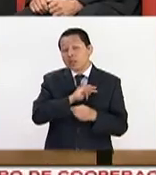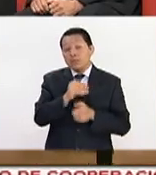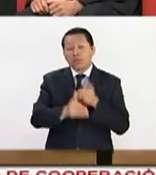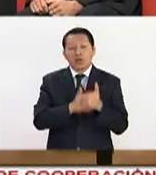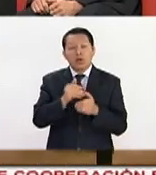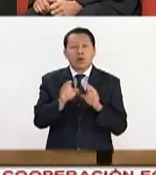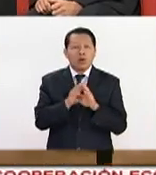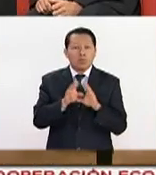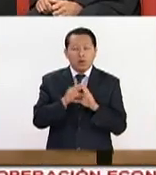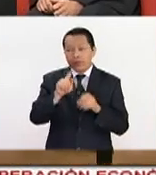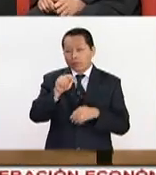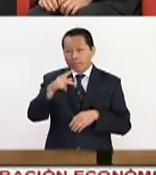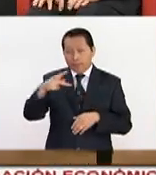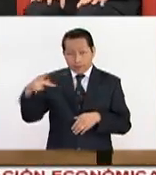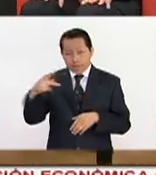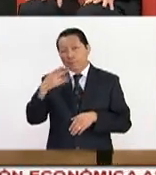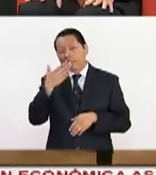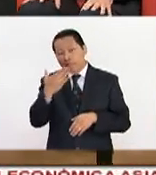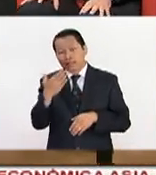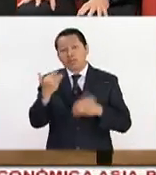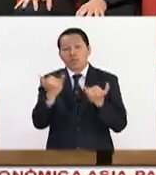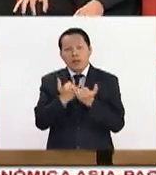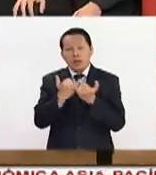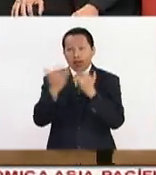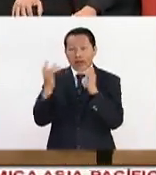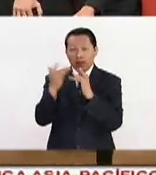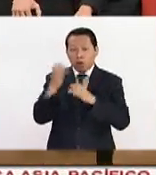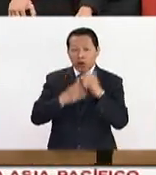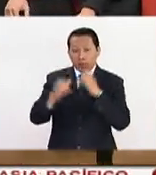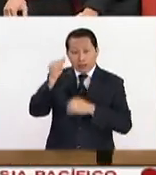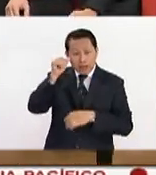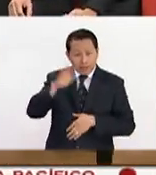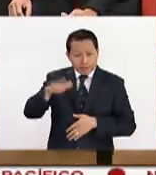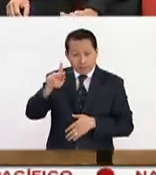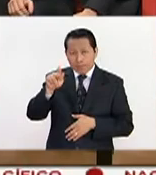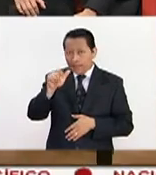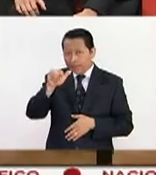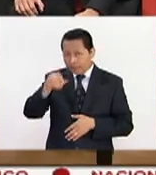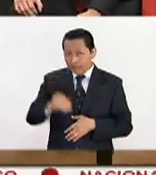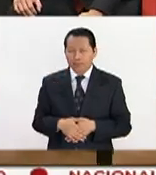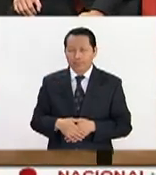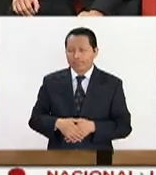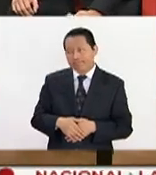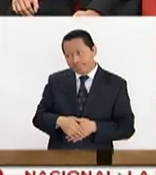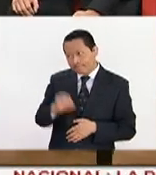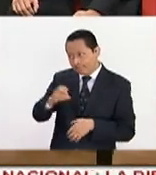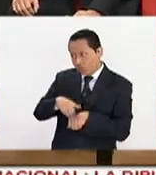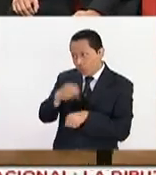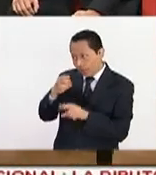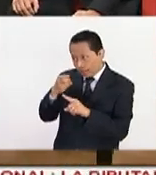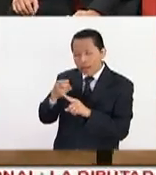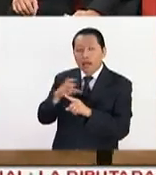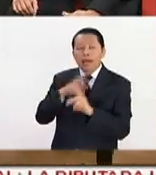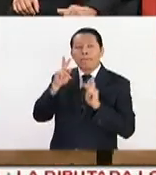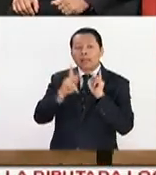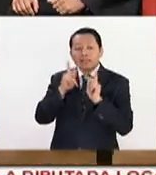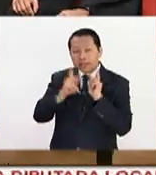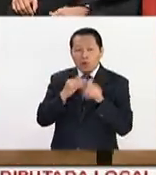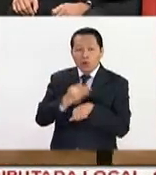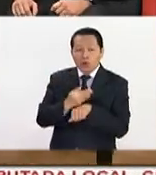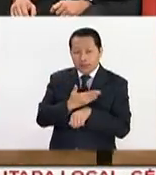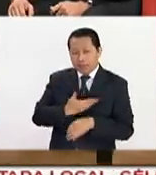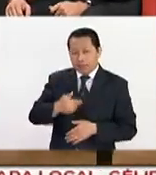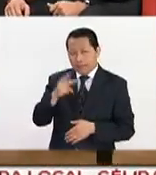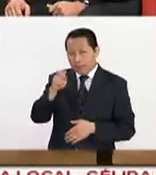el de recuperación del TPP y una posible área de libre comercio en Asia-Pacífico. Por eso insistimos, es una visita estratégica la que está haciendo ahorita en